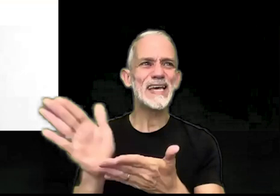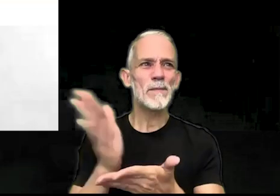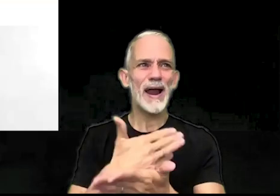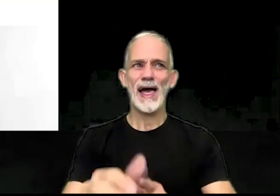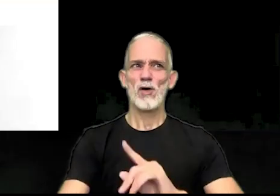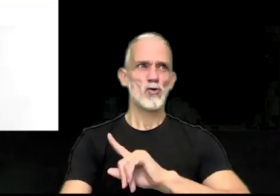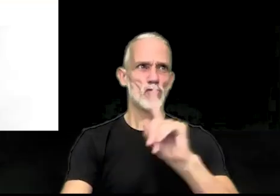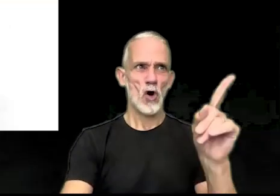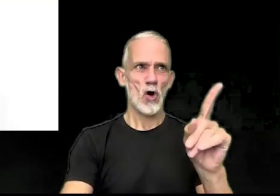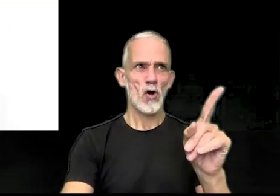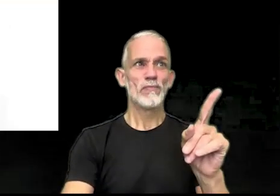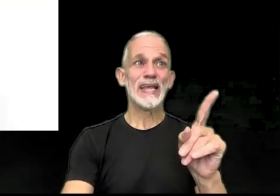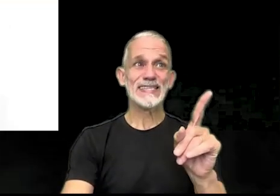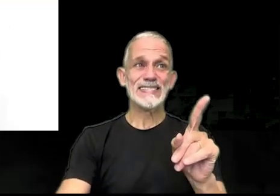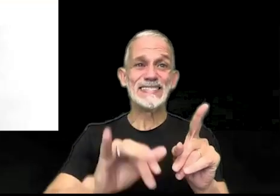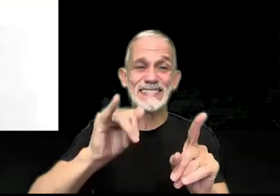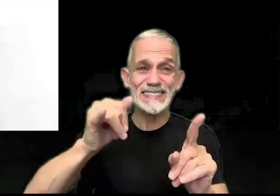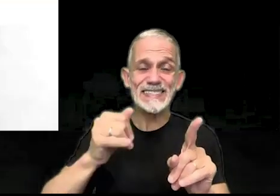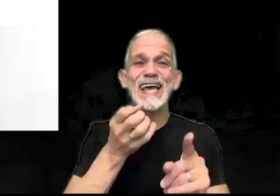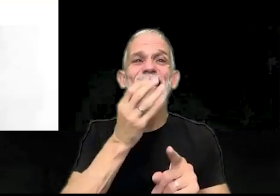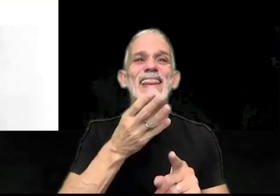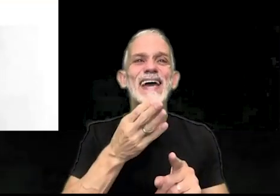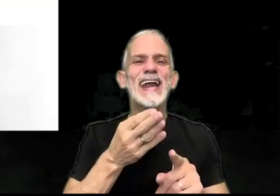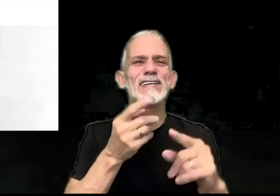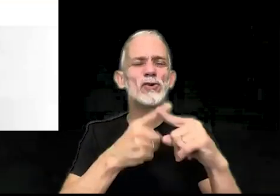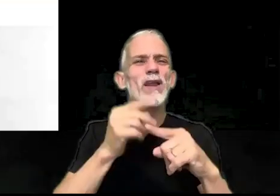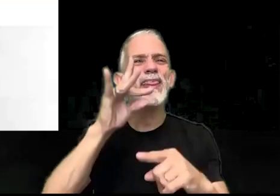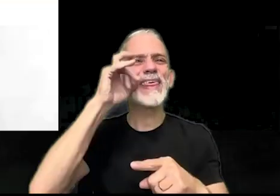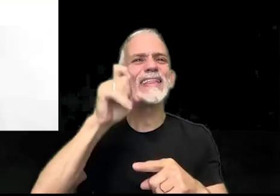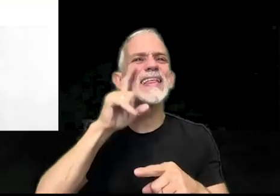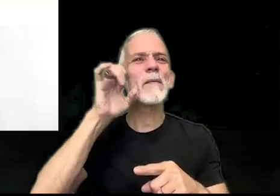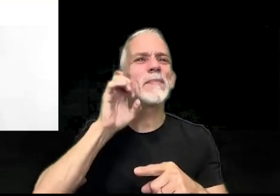separada, lo voy a tener en la declaración determinativa.